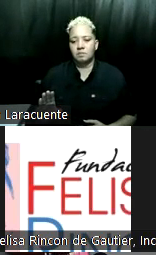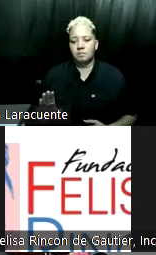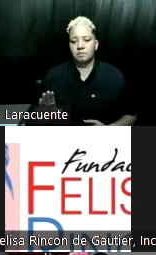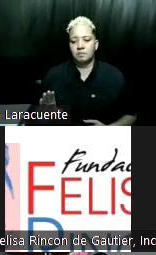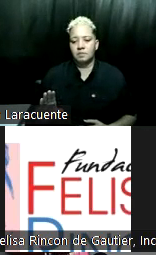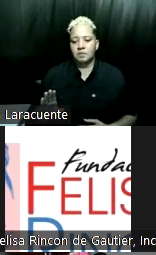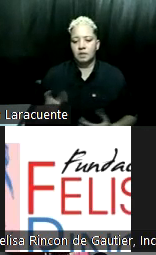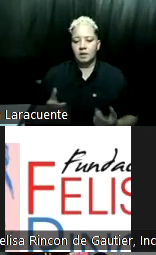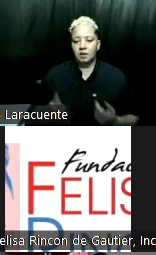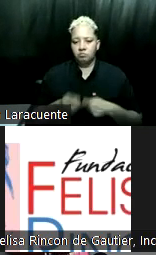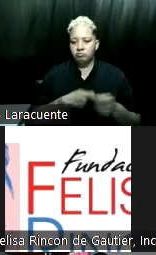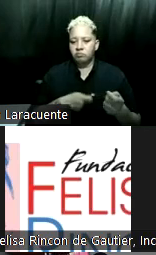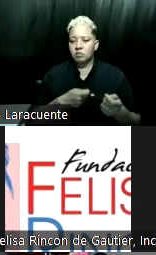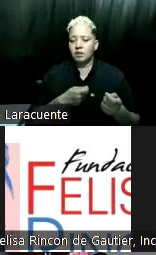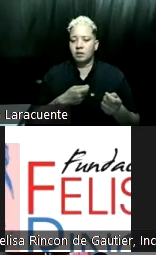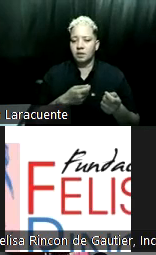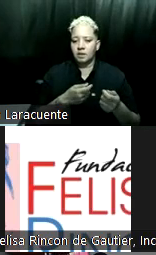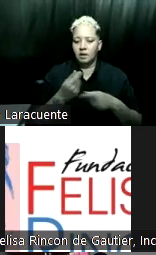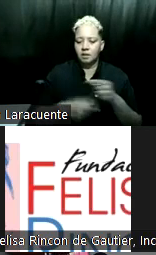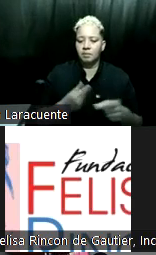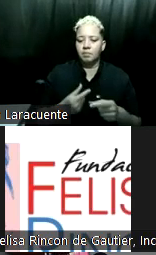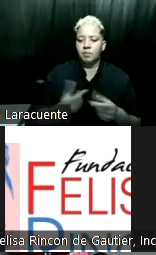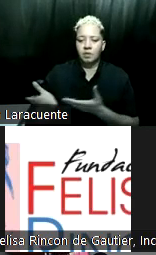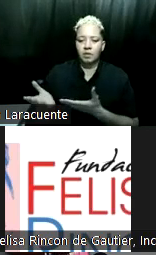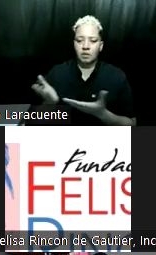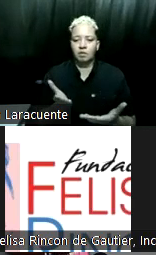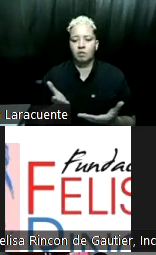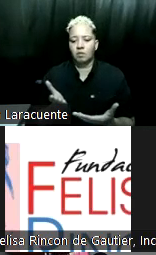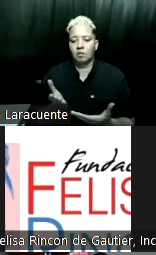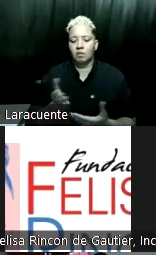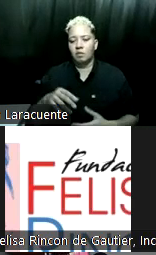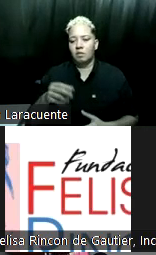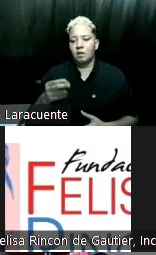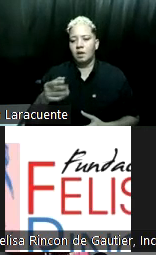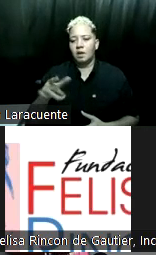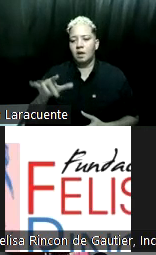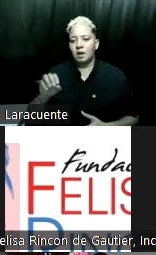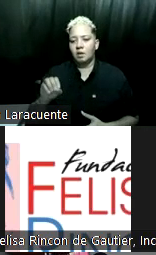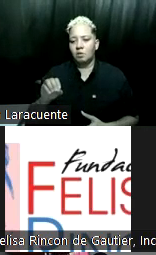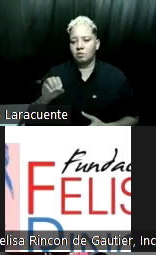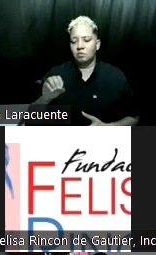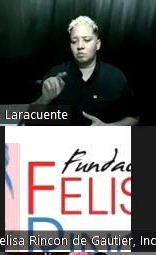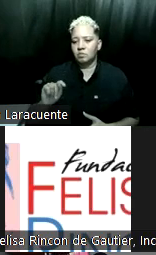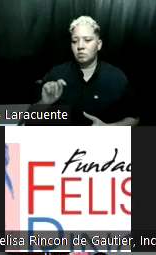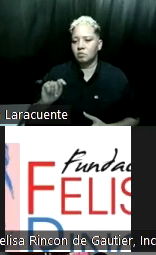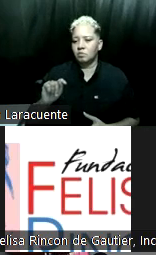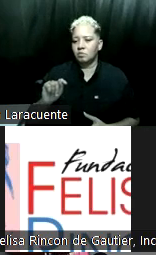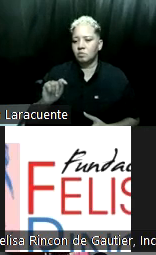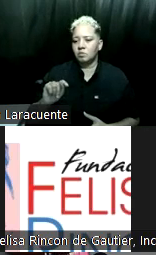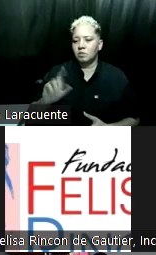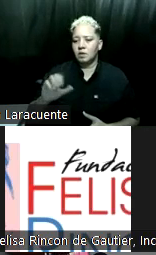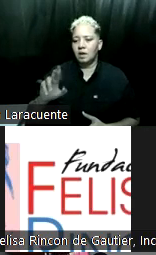generacional, trajo consigo leyendas como Helio Rubens, Carlos Mazzoni,